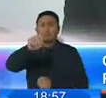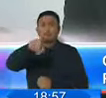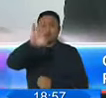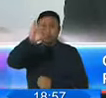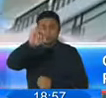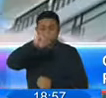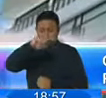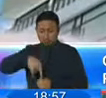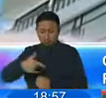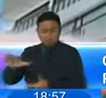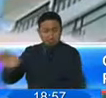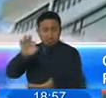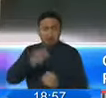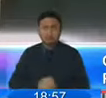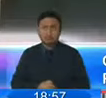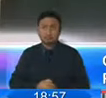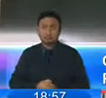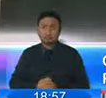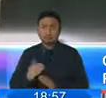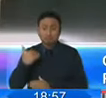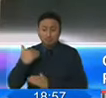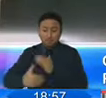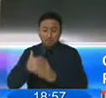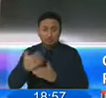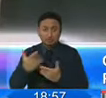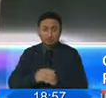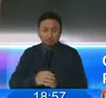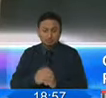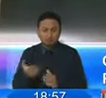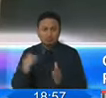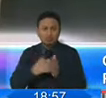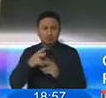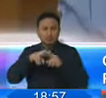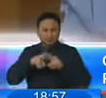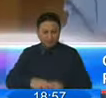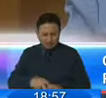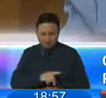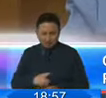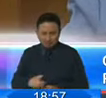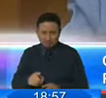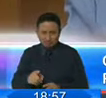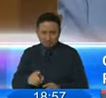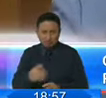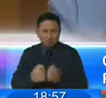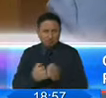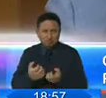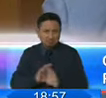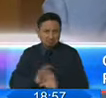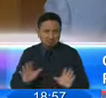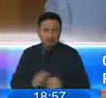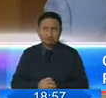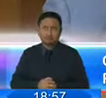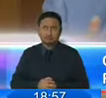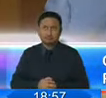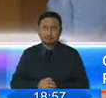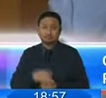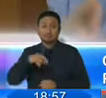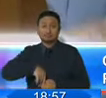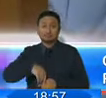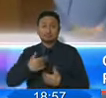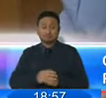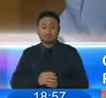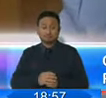contralor. Afirmaba que ni siquiera en los procesos de impugnación se detectaron irregularidades. El concurso no tuvo ningún problema, ninguna